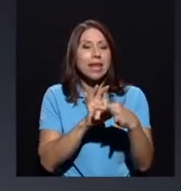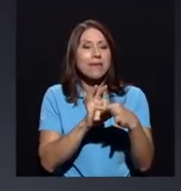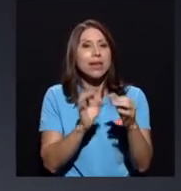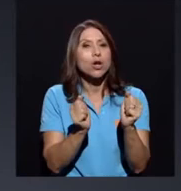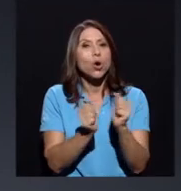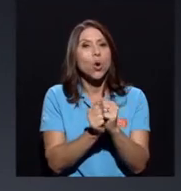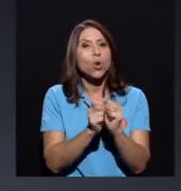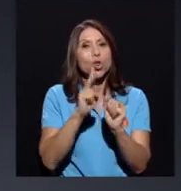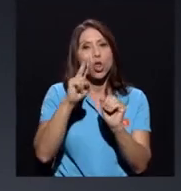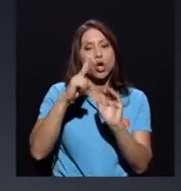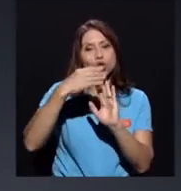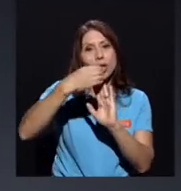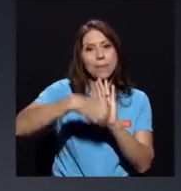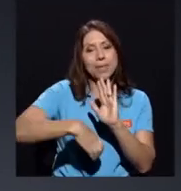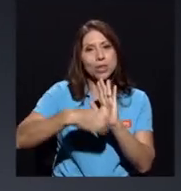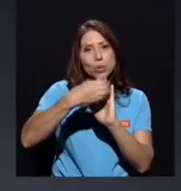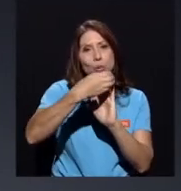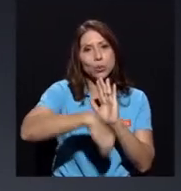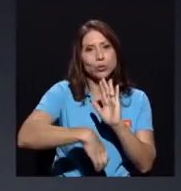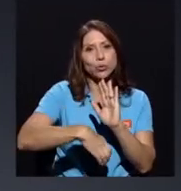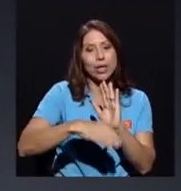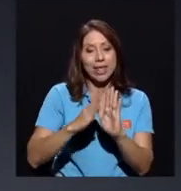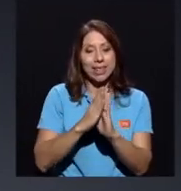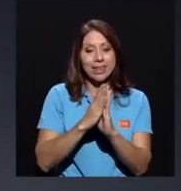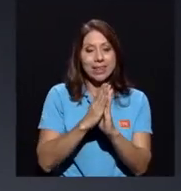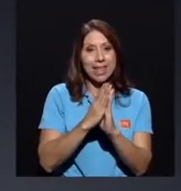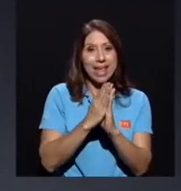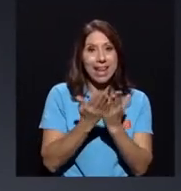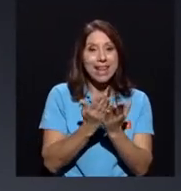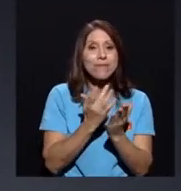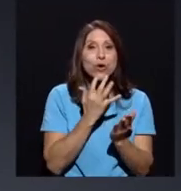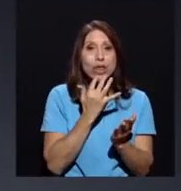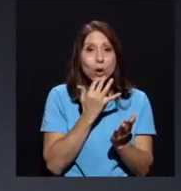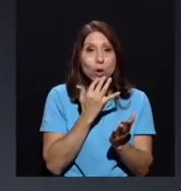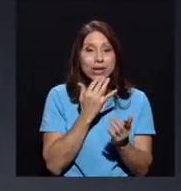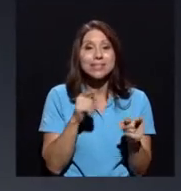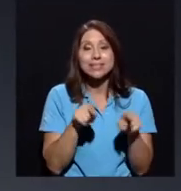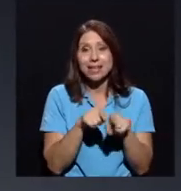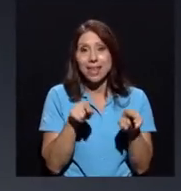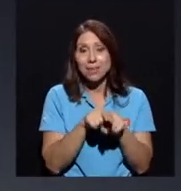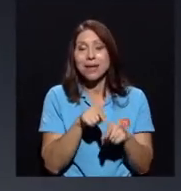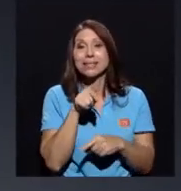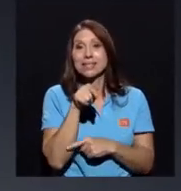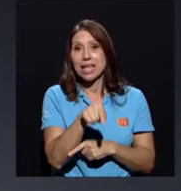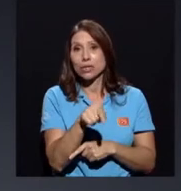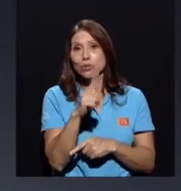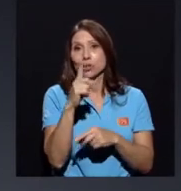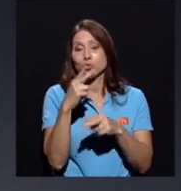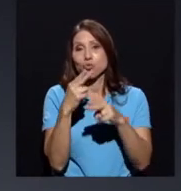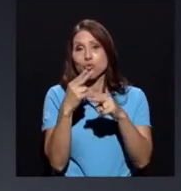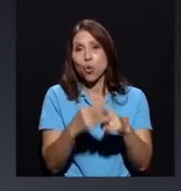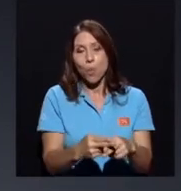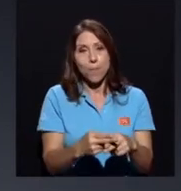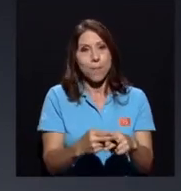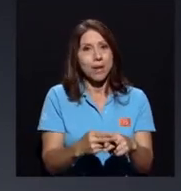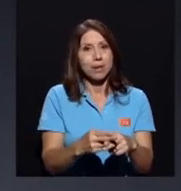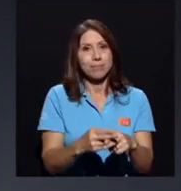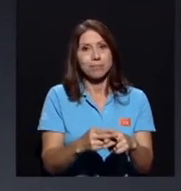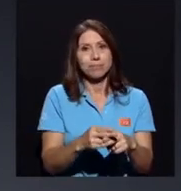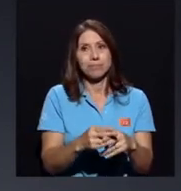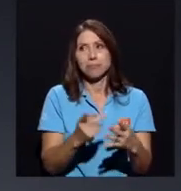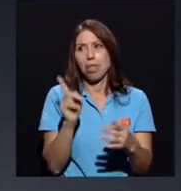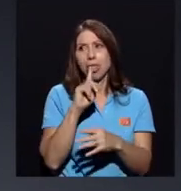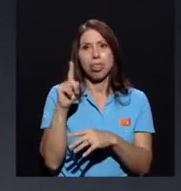de el libro de colores que además es es un nombre absolutamente